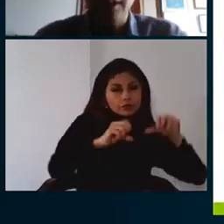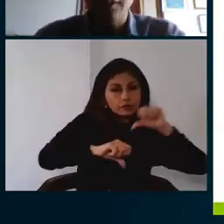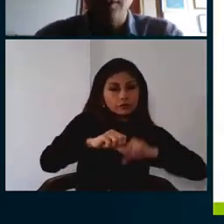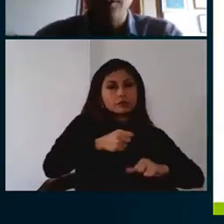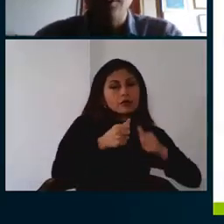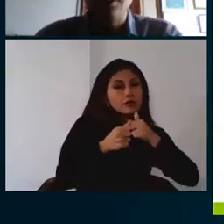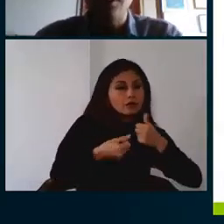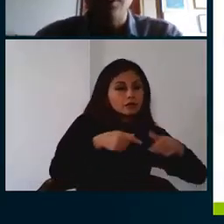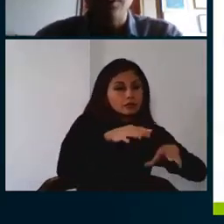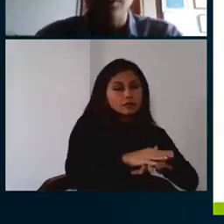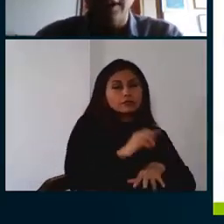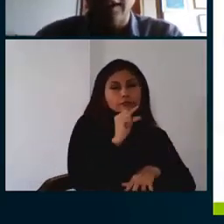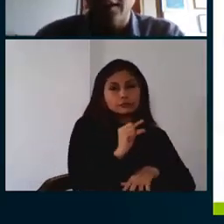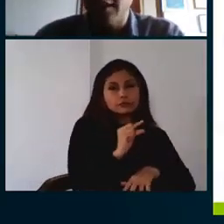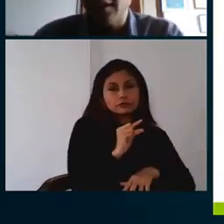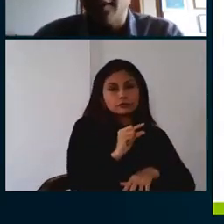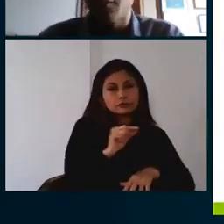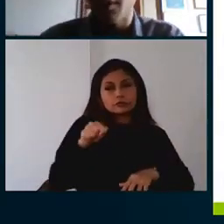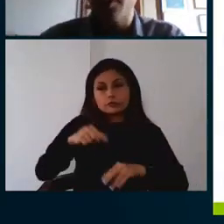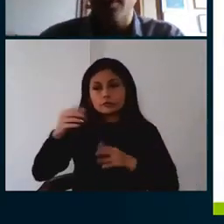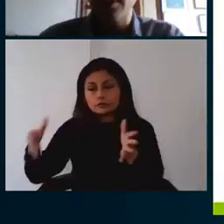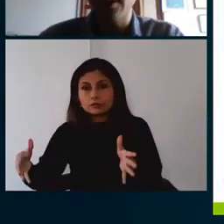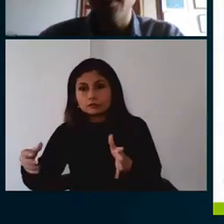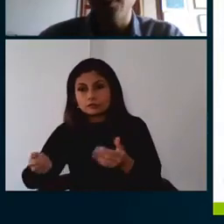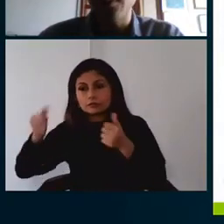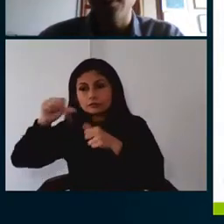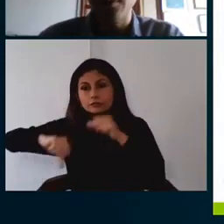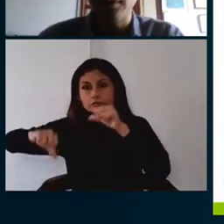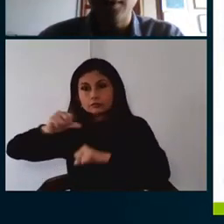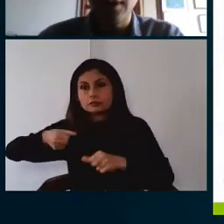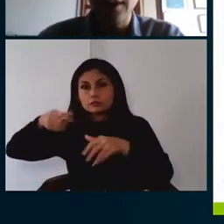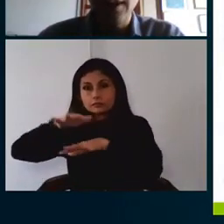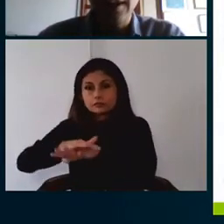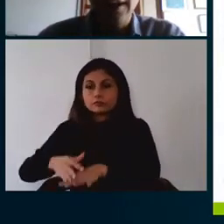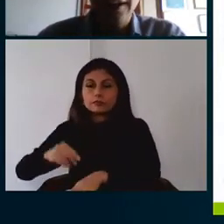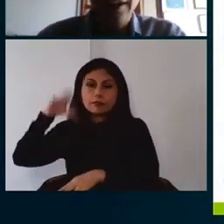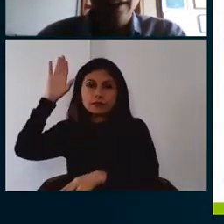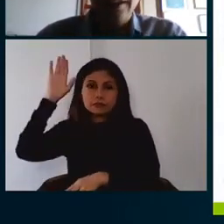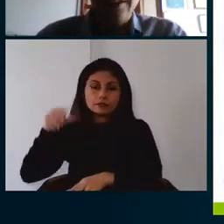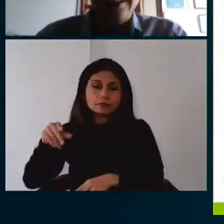menor a comparación de los otros 2 canales que reciben una mayor cantidad de flujo.